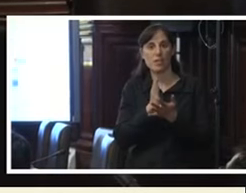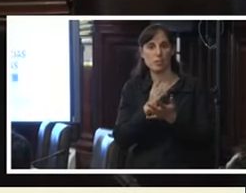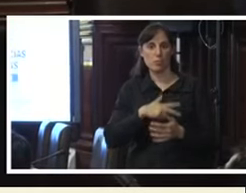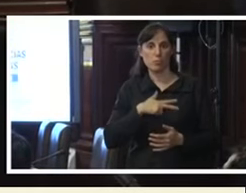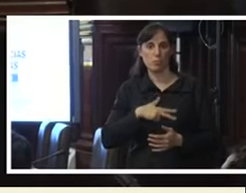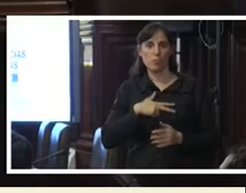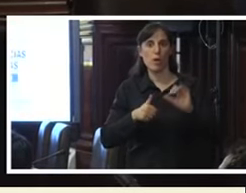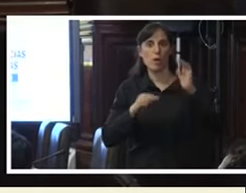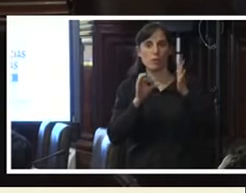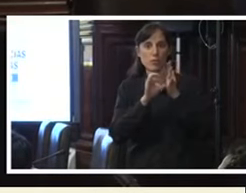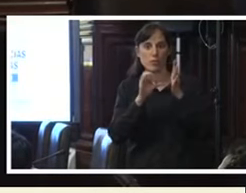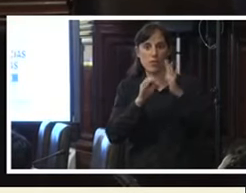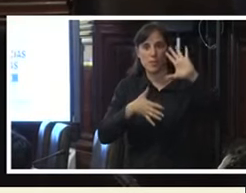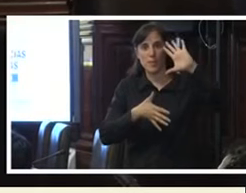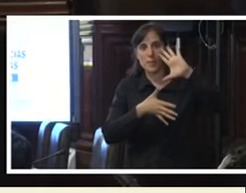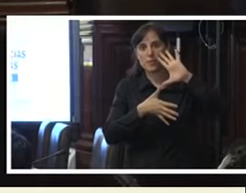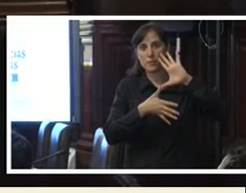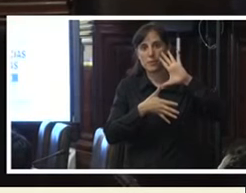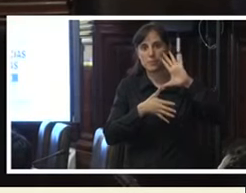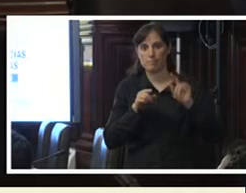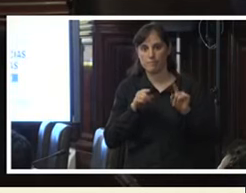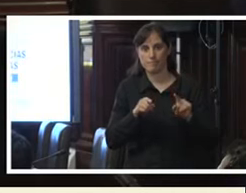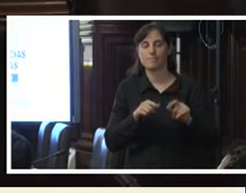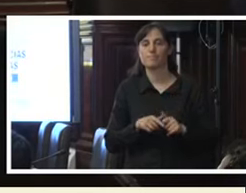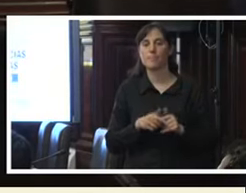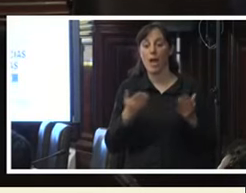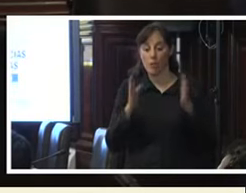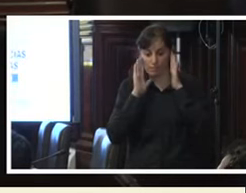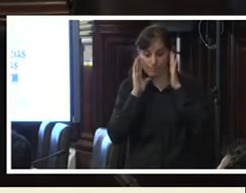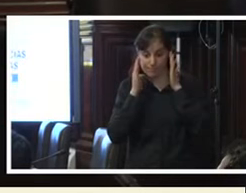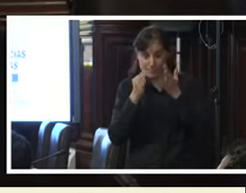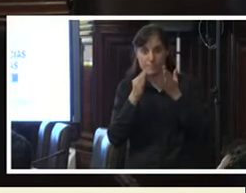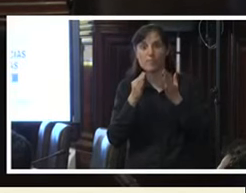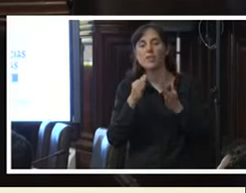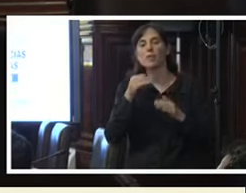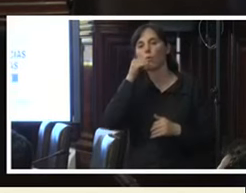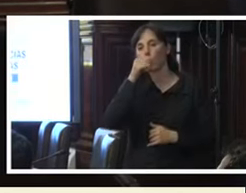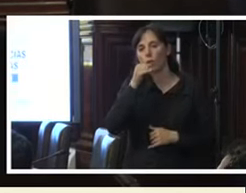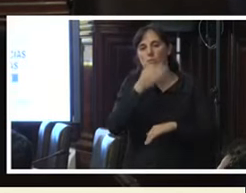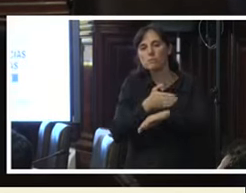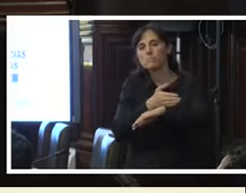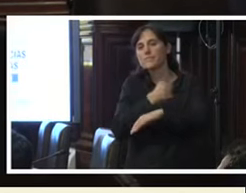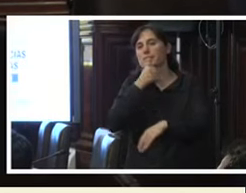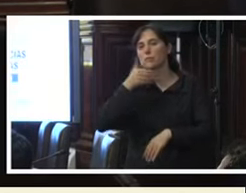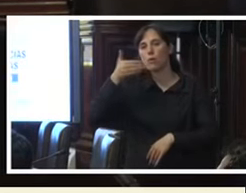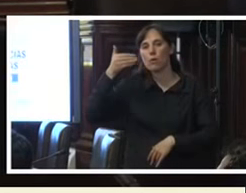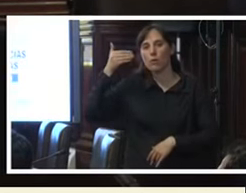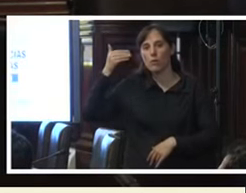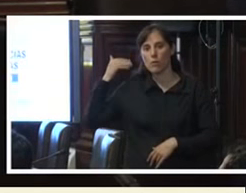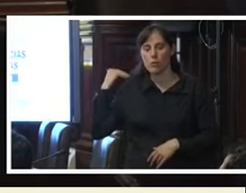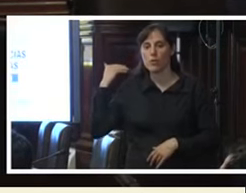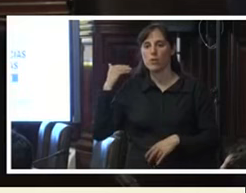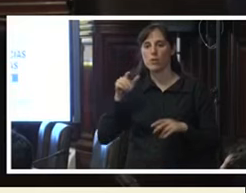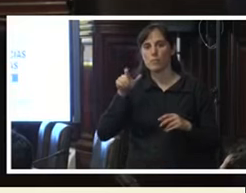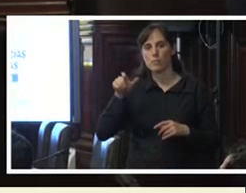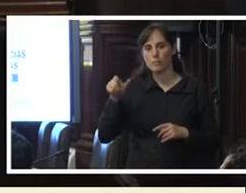interamericano de derechos humanos sobre este particular me voy a permitir darles algunos antecedentes y datos generales sobre el envejecimiento en las